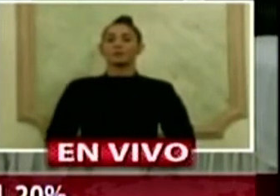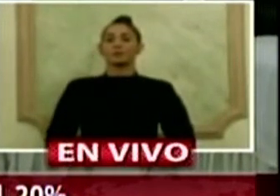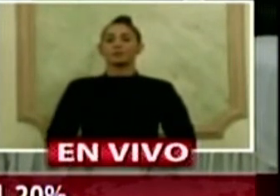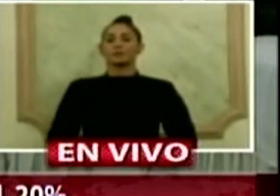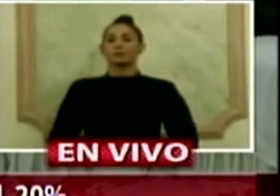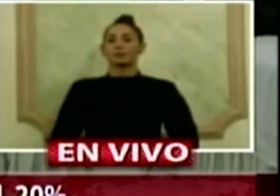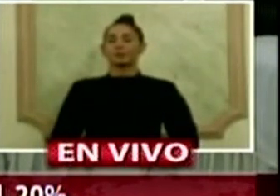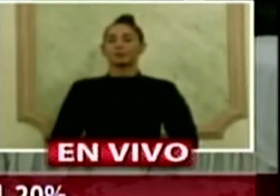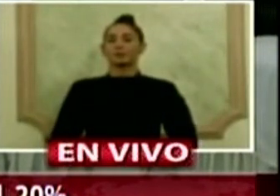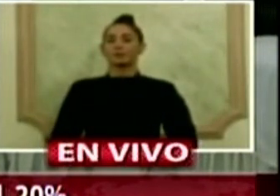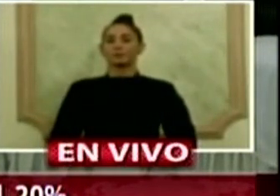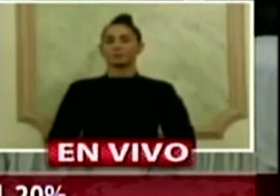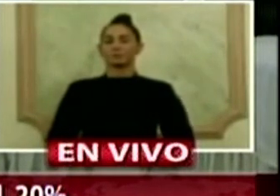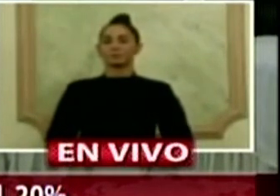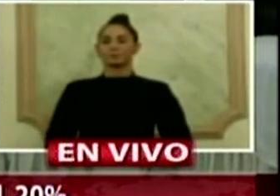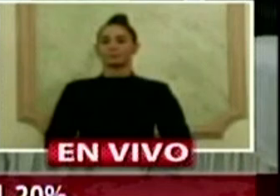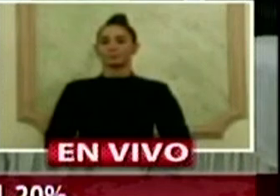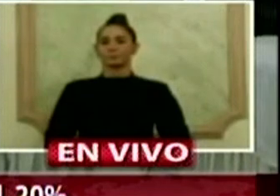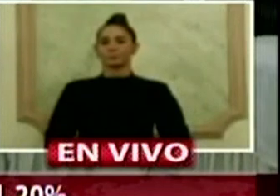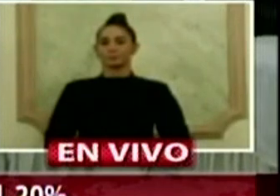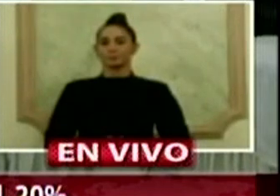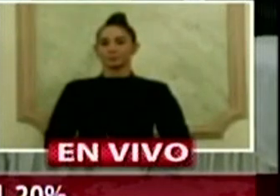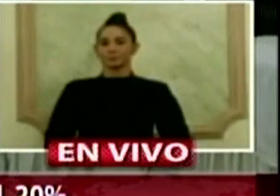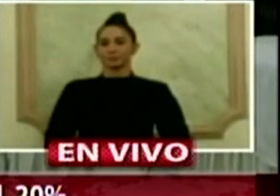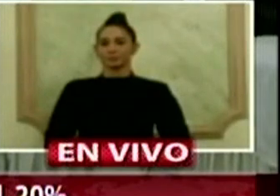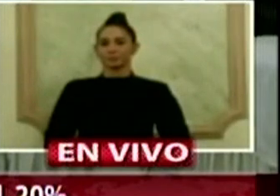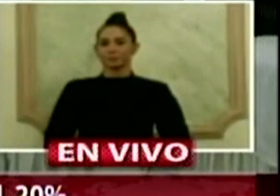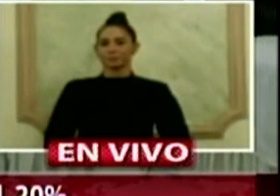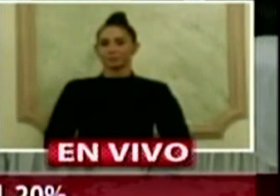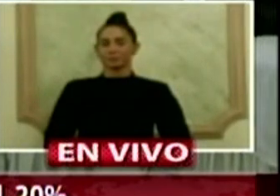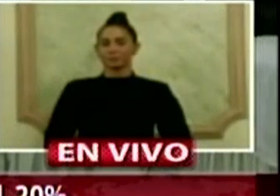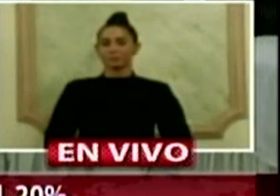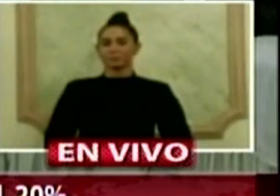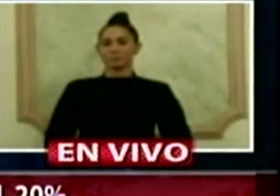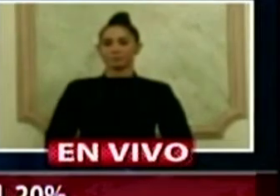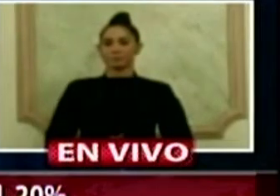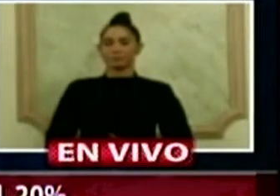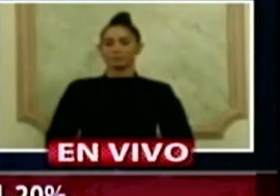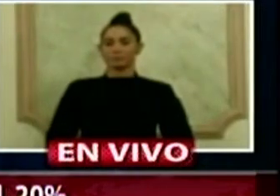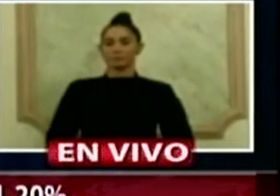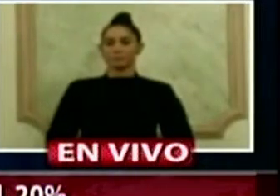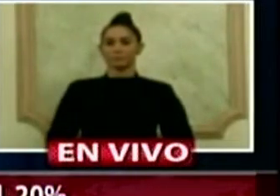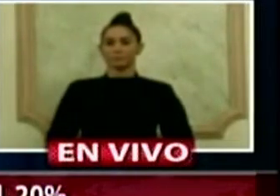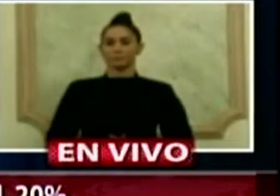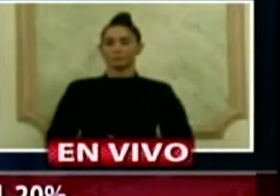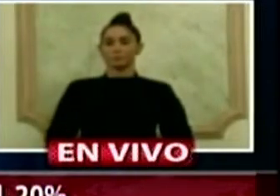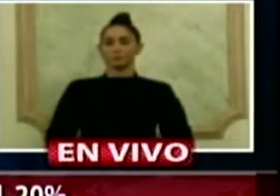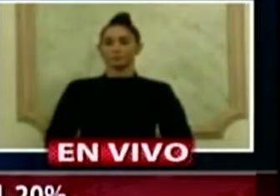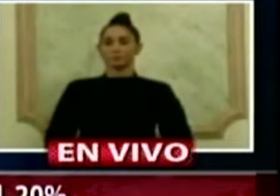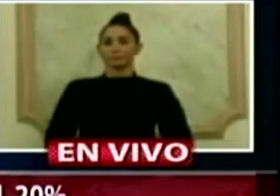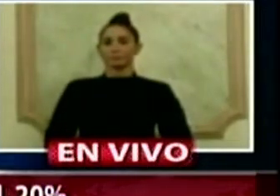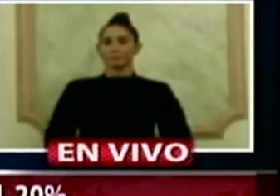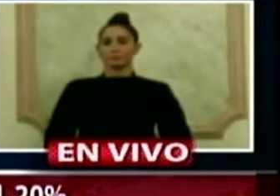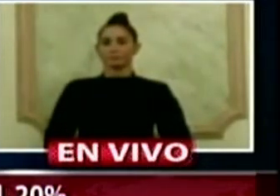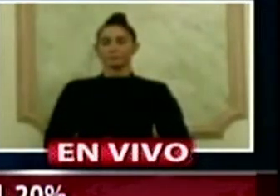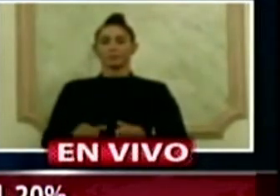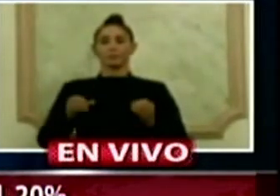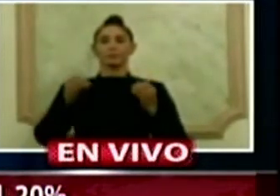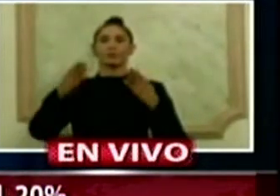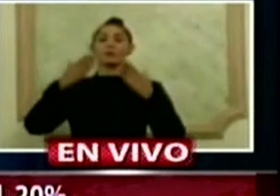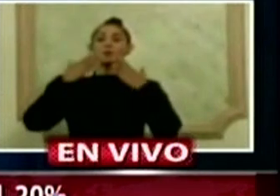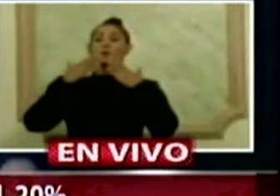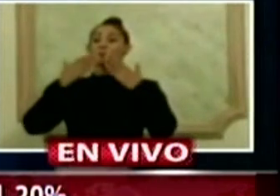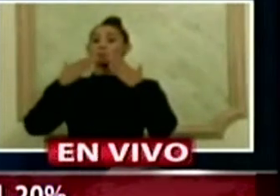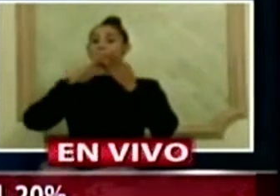Muchas gracias, vicepresidenta Raquel Peña. Muchas gracias a todos ustedes